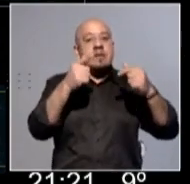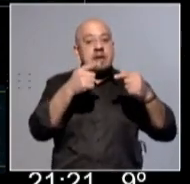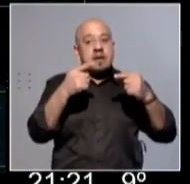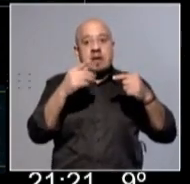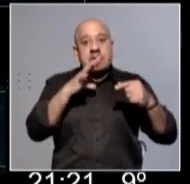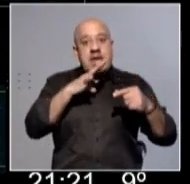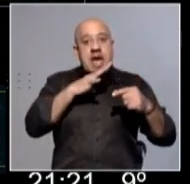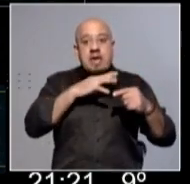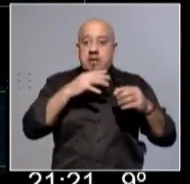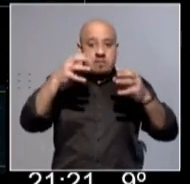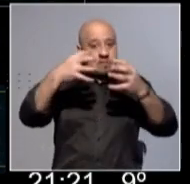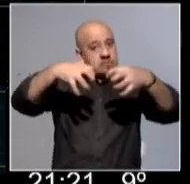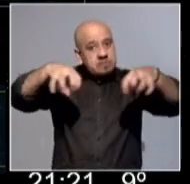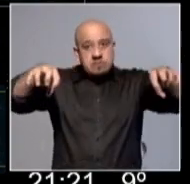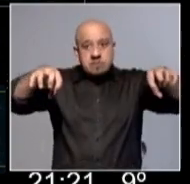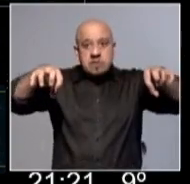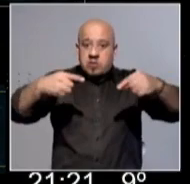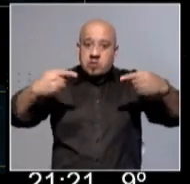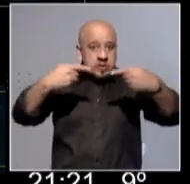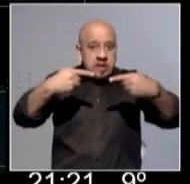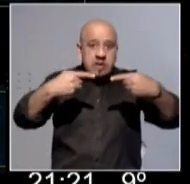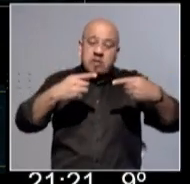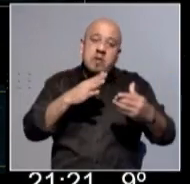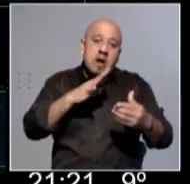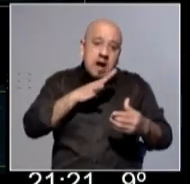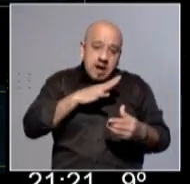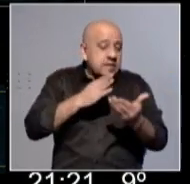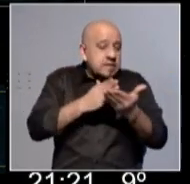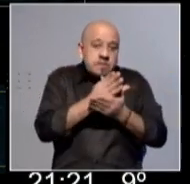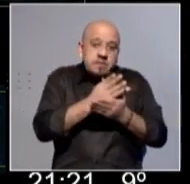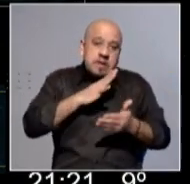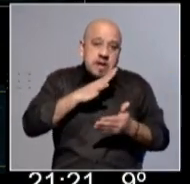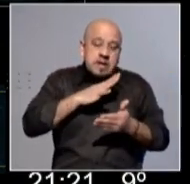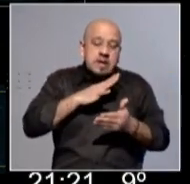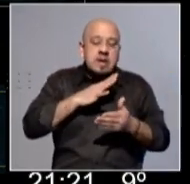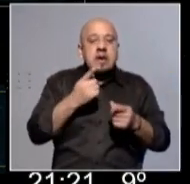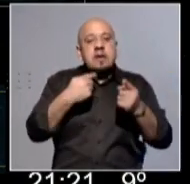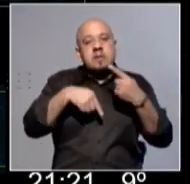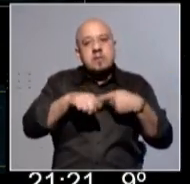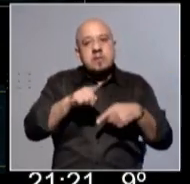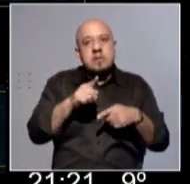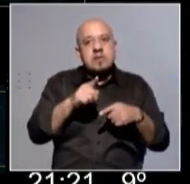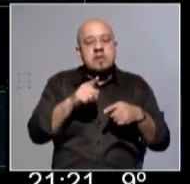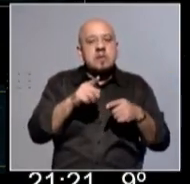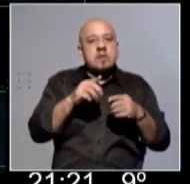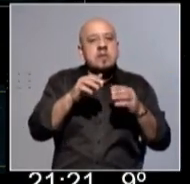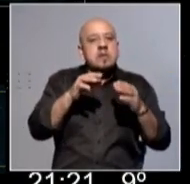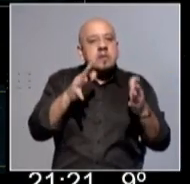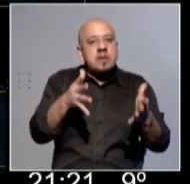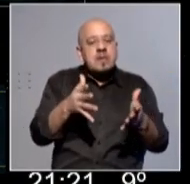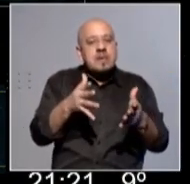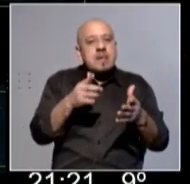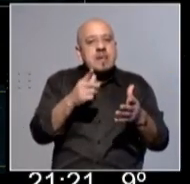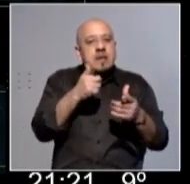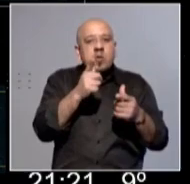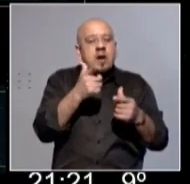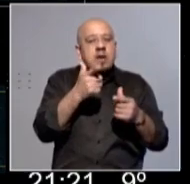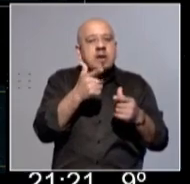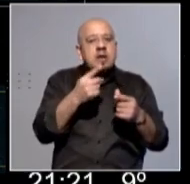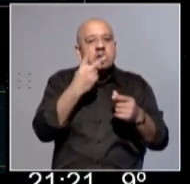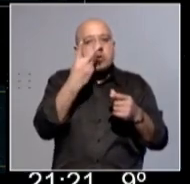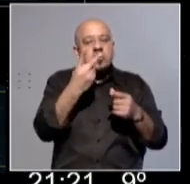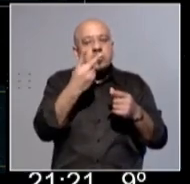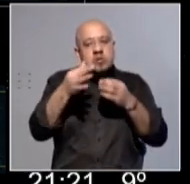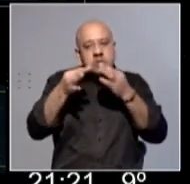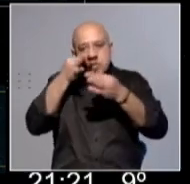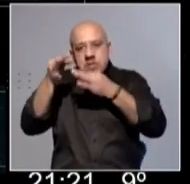el choque y la creación de la síntesis. En ese relato, ¿No existen dos relatos que en